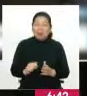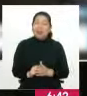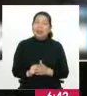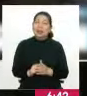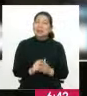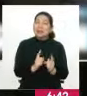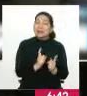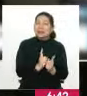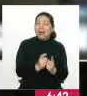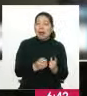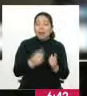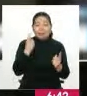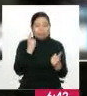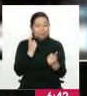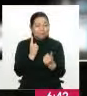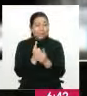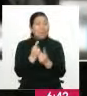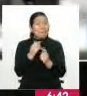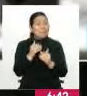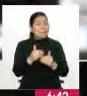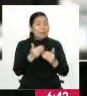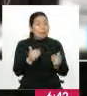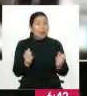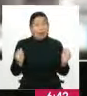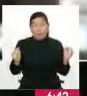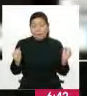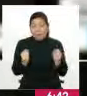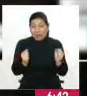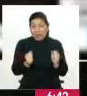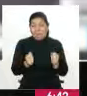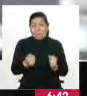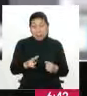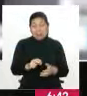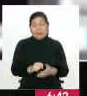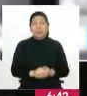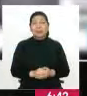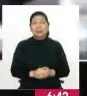ir terminando, el gran reto, entiendo, es pasar el invierno.